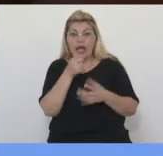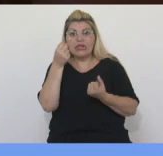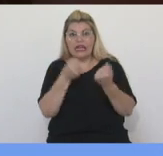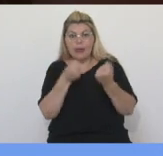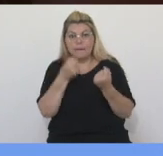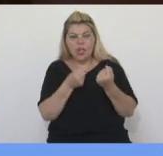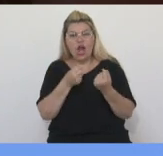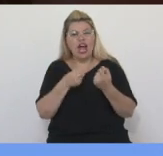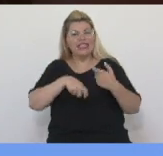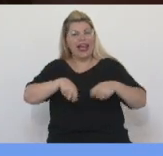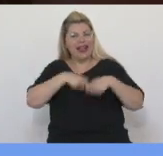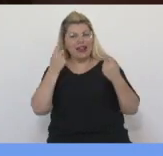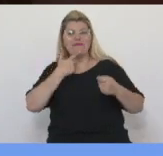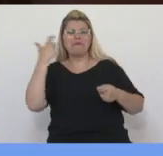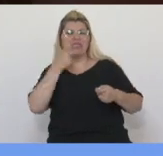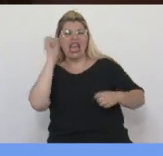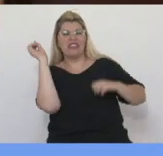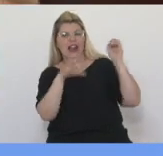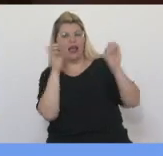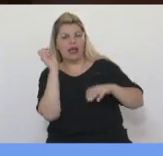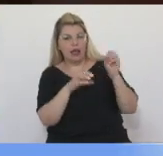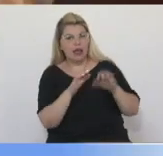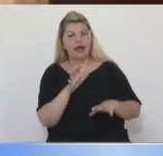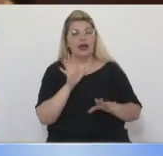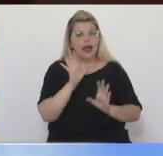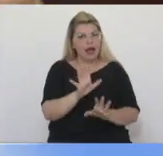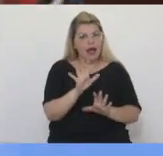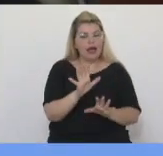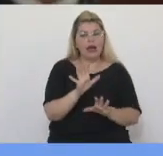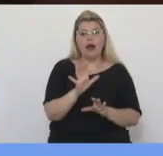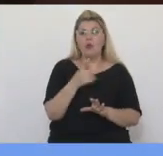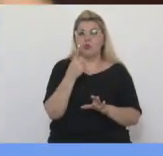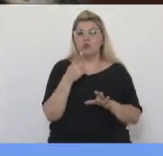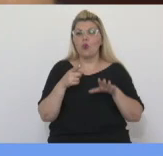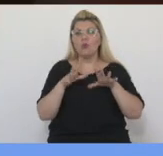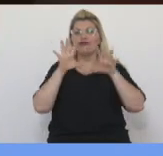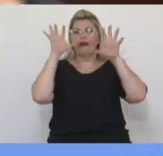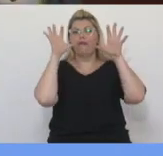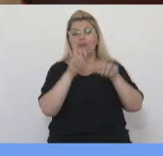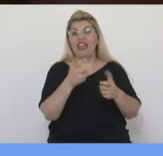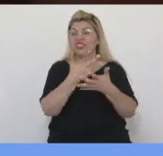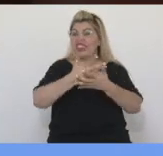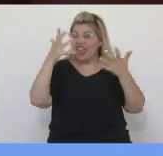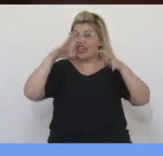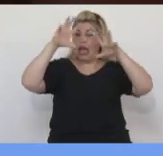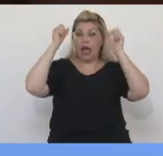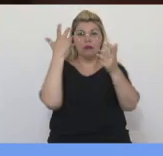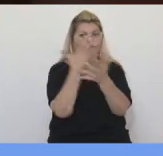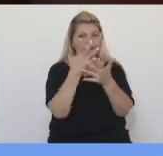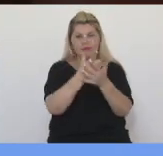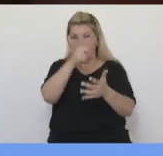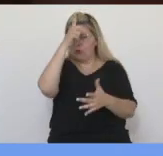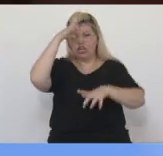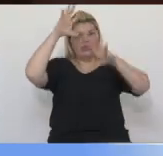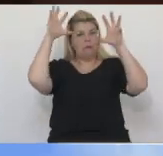vandalizados atacados apedreados el este y uno de ellos ha sido secuestrado a la plena luz del día y delante de la policía en